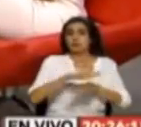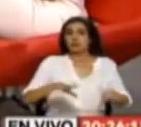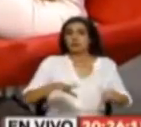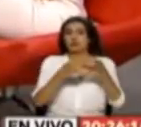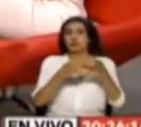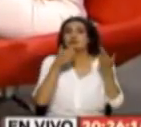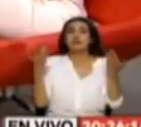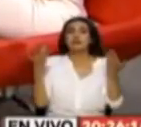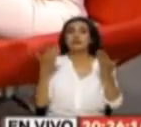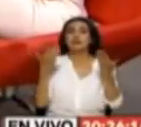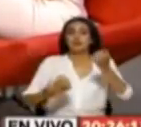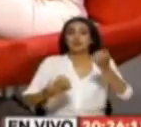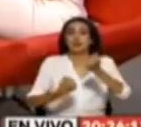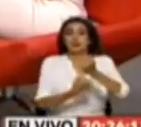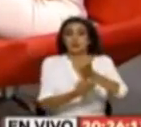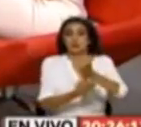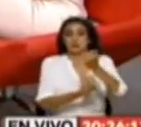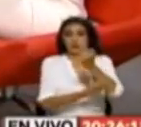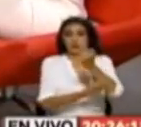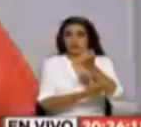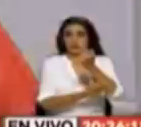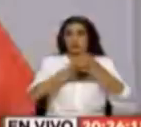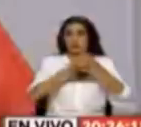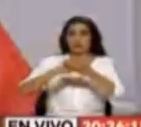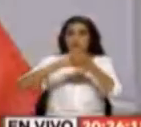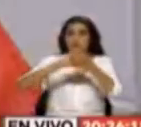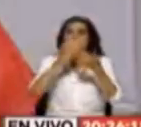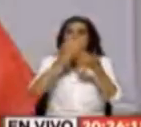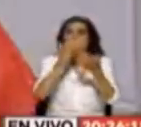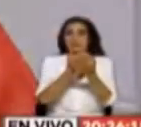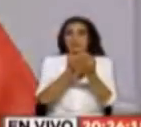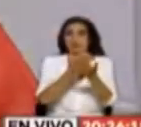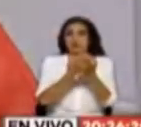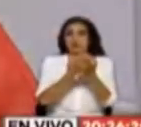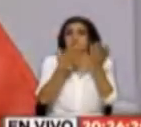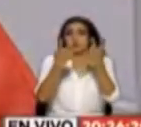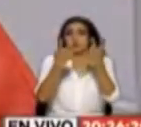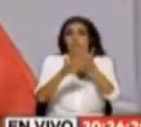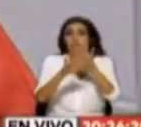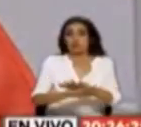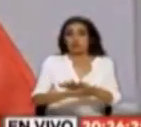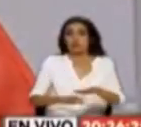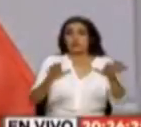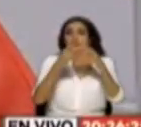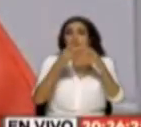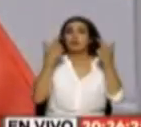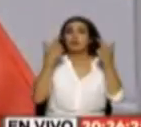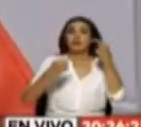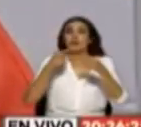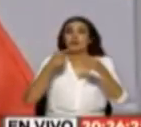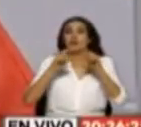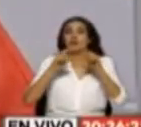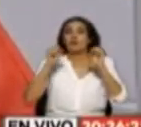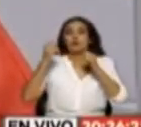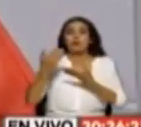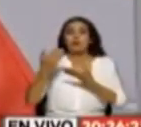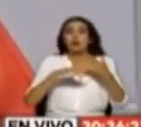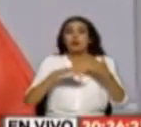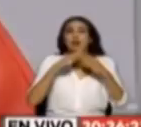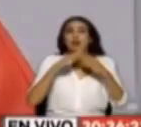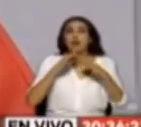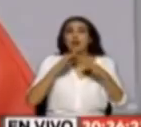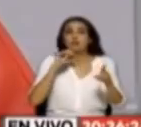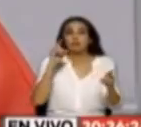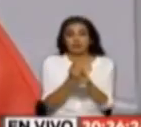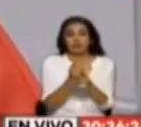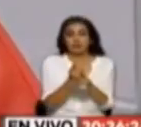Comité para el Fortalecimiento de Economía Popular y Solidaria. El fortalecimiento desde lo institucional, pero para que llegue realmente al sector